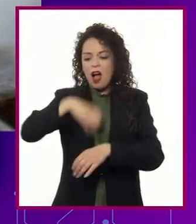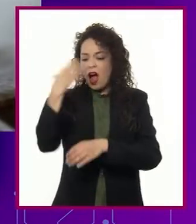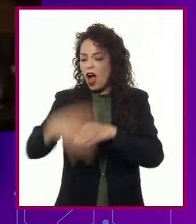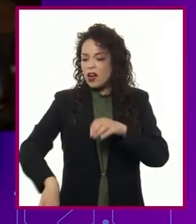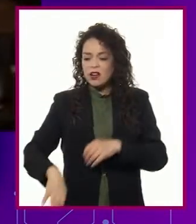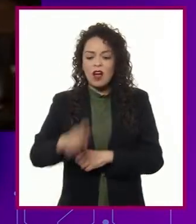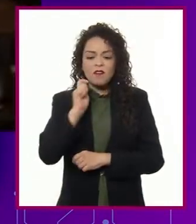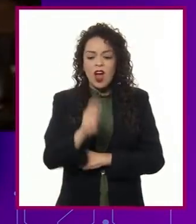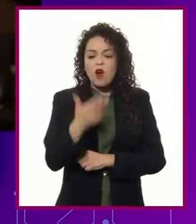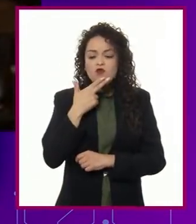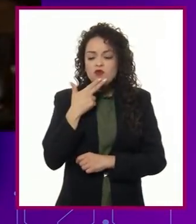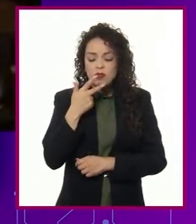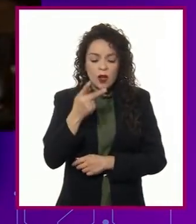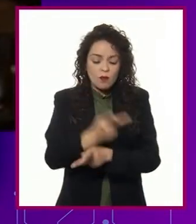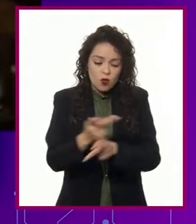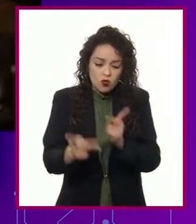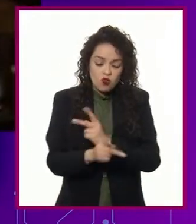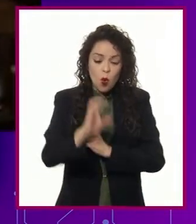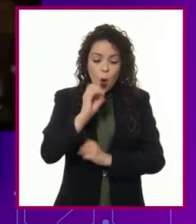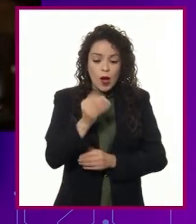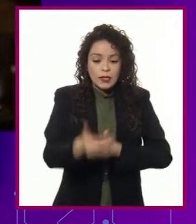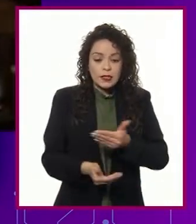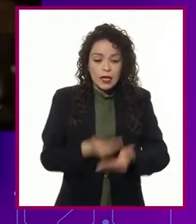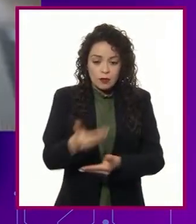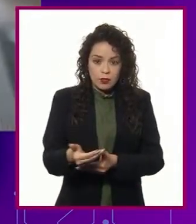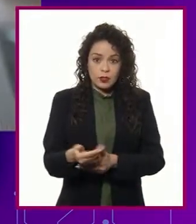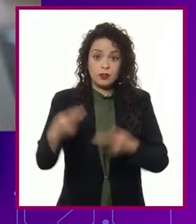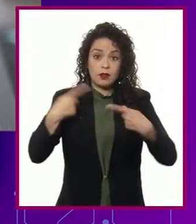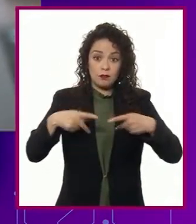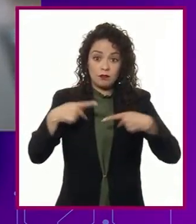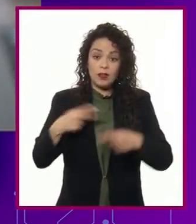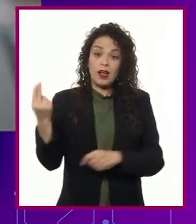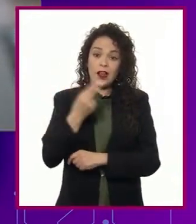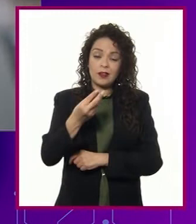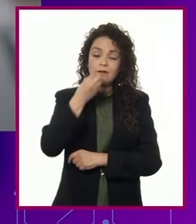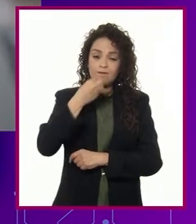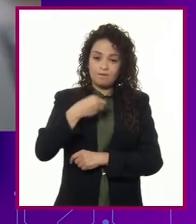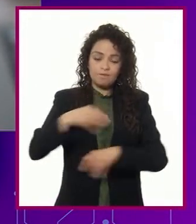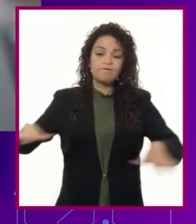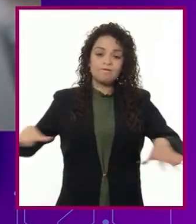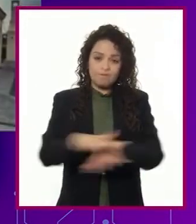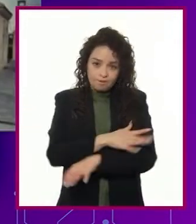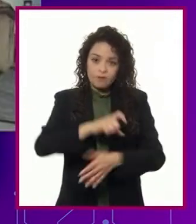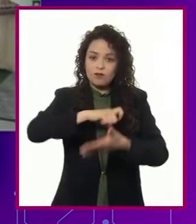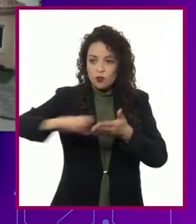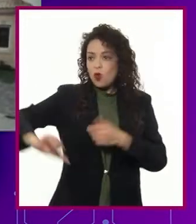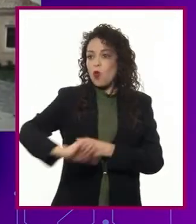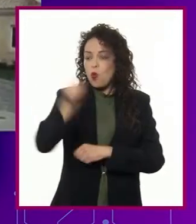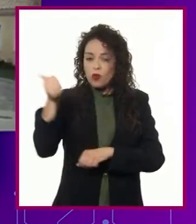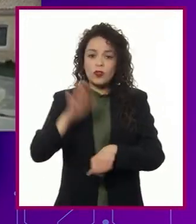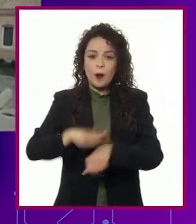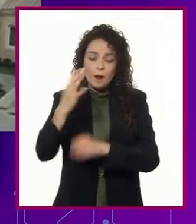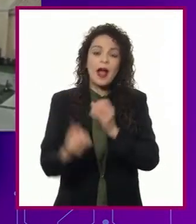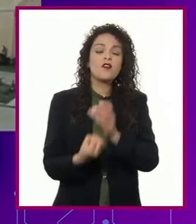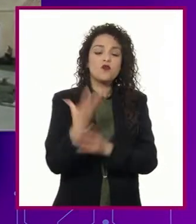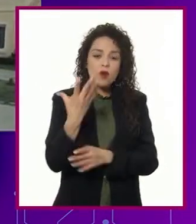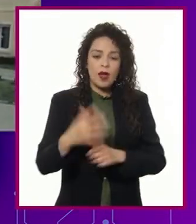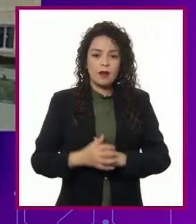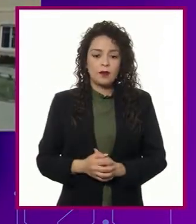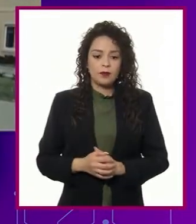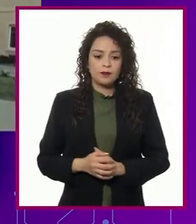o servicio, para comprometer al consumidor a renovarlo periódicamente. También utilizan